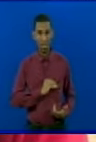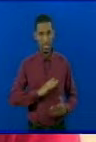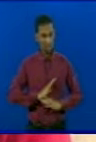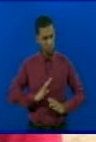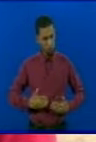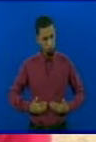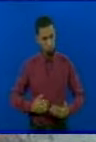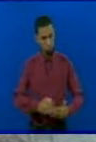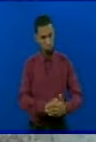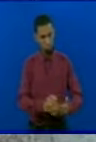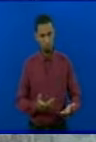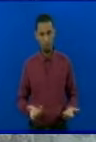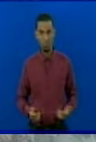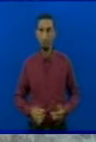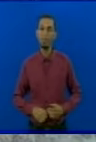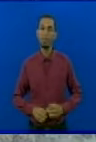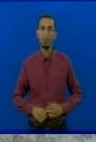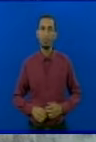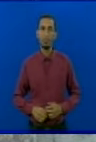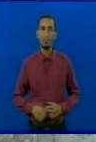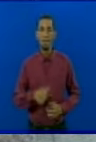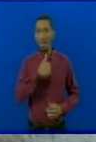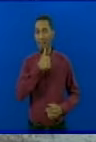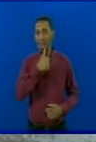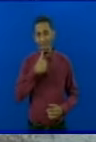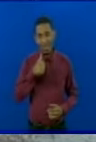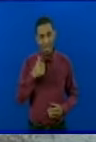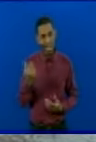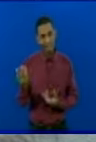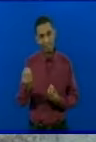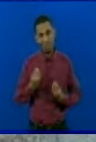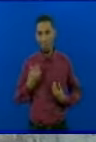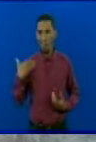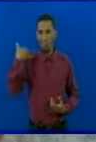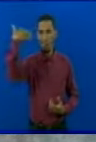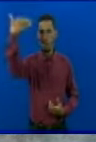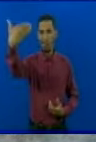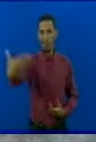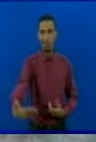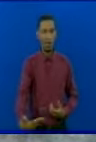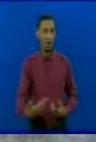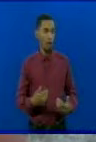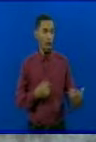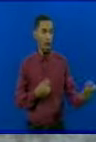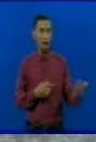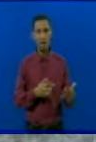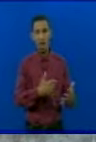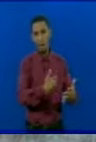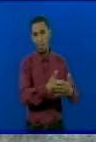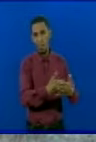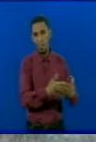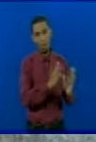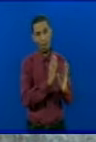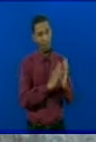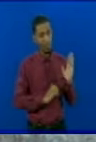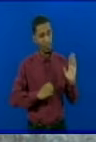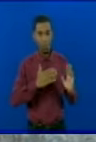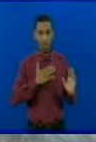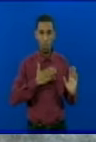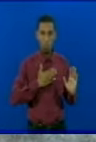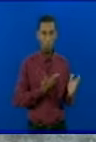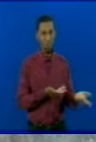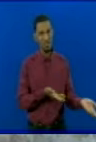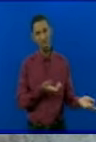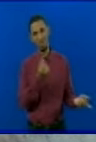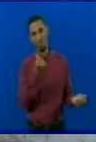el bolsillo. El aceite no acaba de llegar. Las bipymes tienen esos precios súper elevados. Señores, hay que